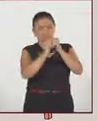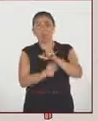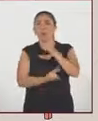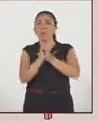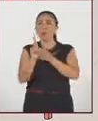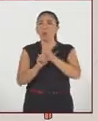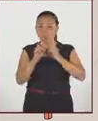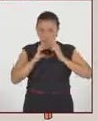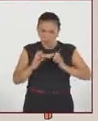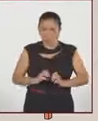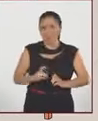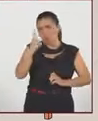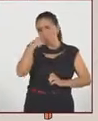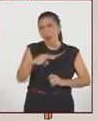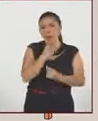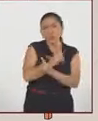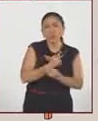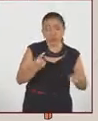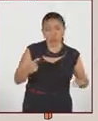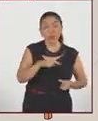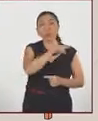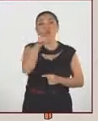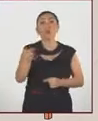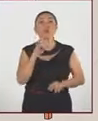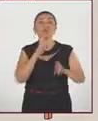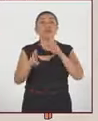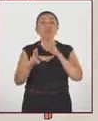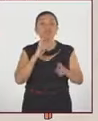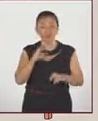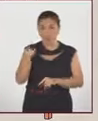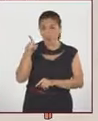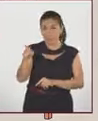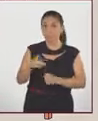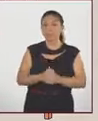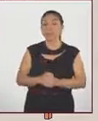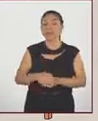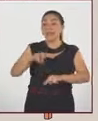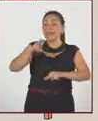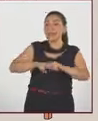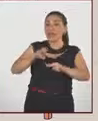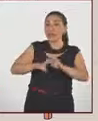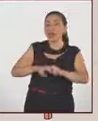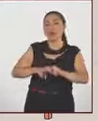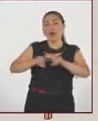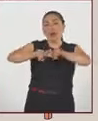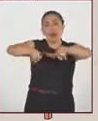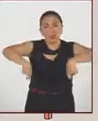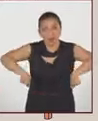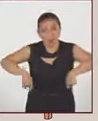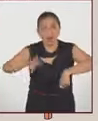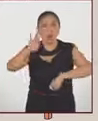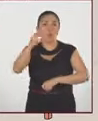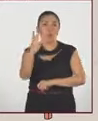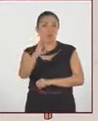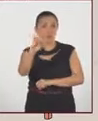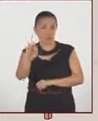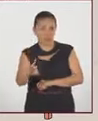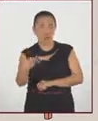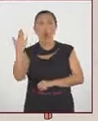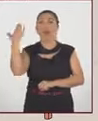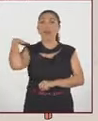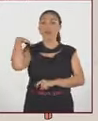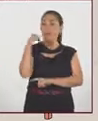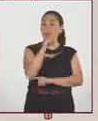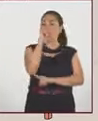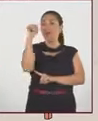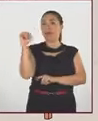en niñas y niños? Y ustedes respondieron lo siguiente: sentado en W, 43%. Espalda recta y